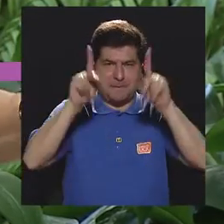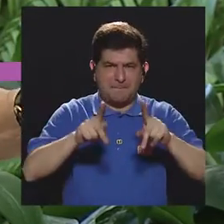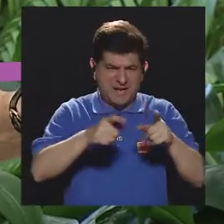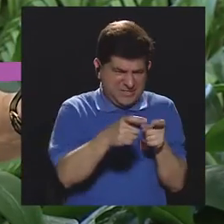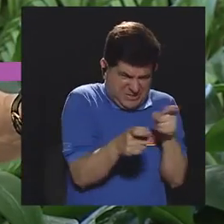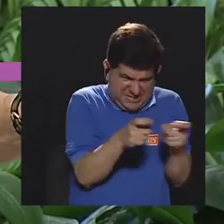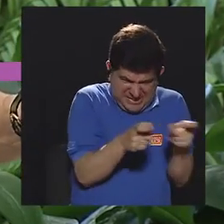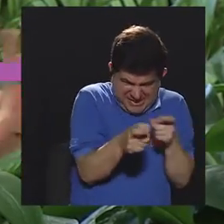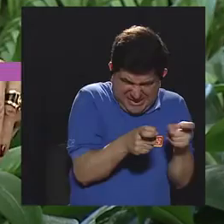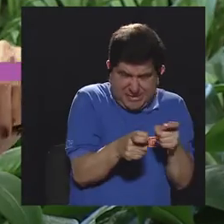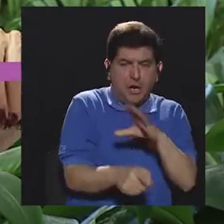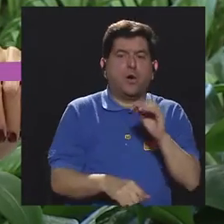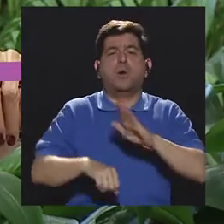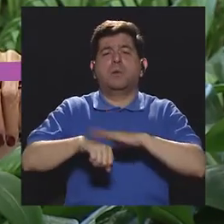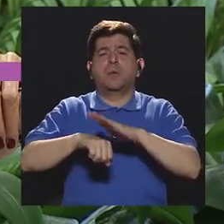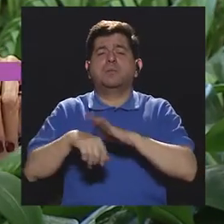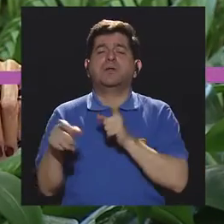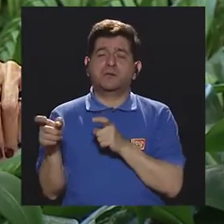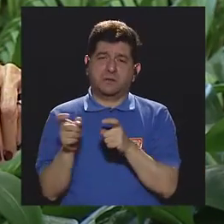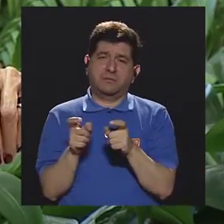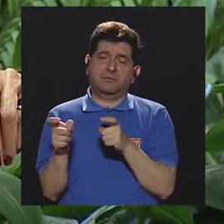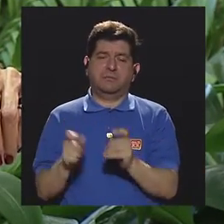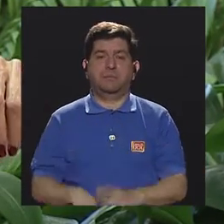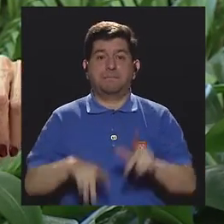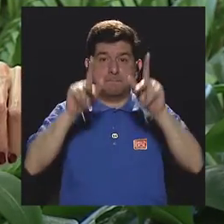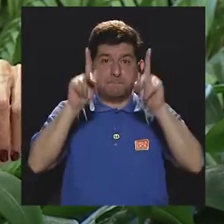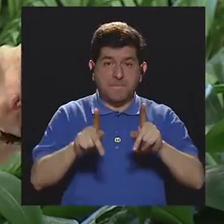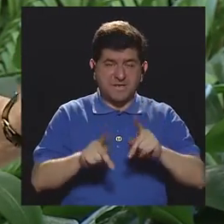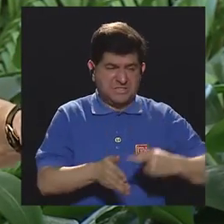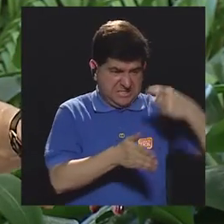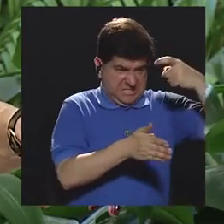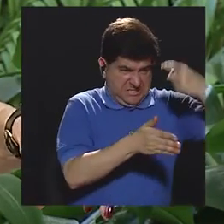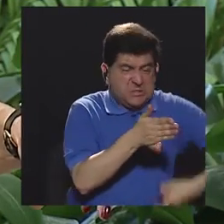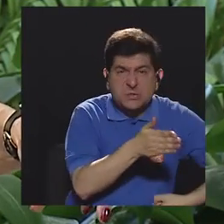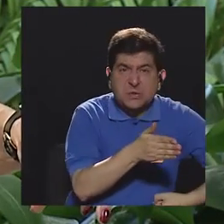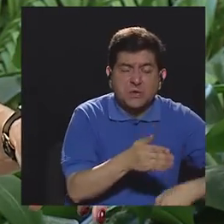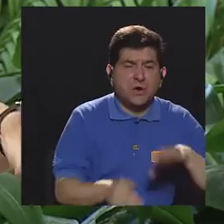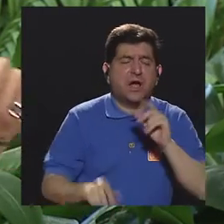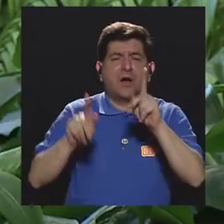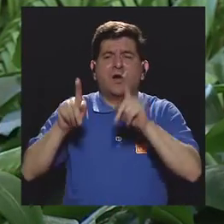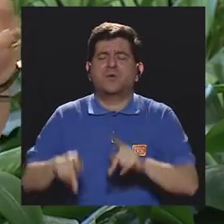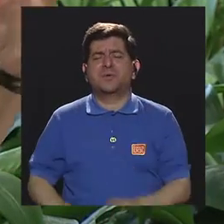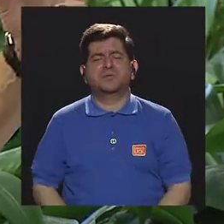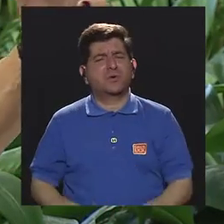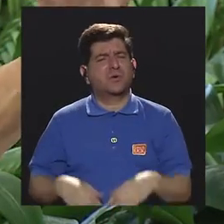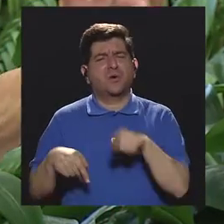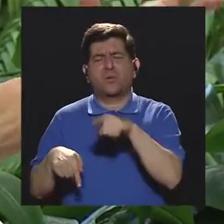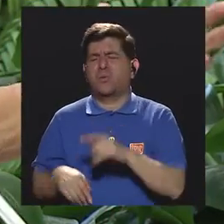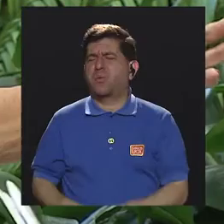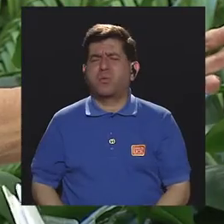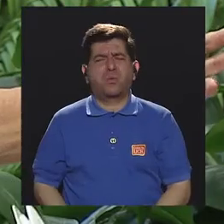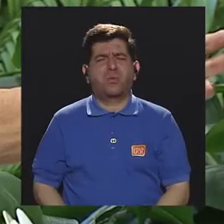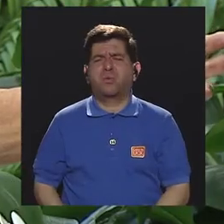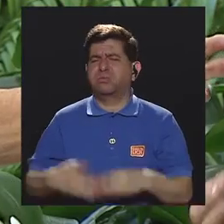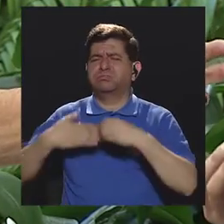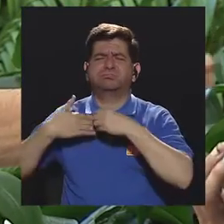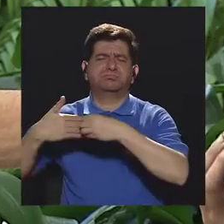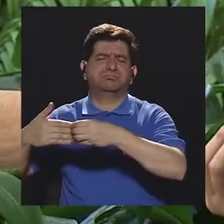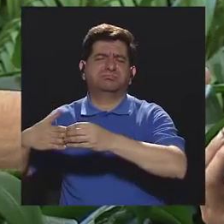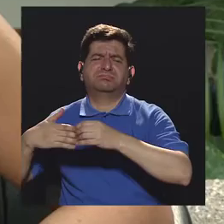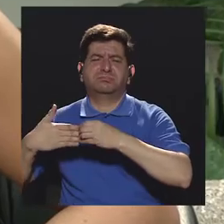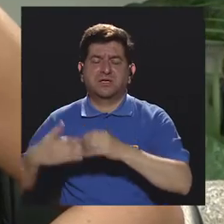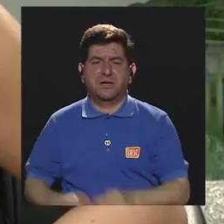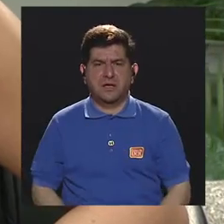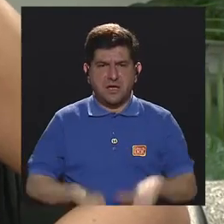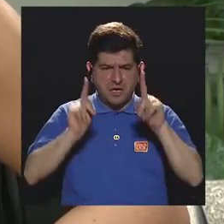persona es muy controladora o se deja controlar. La persona es muy rígida o es demasiado amplia. ¿Y cómo se da cuenta